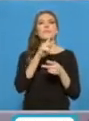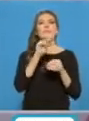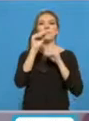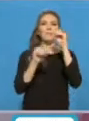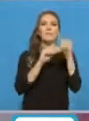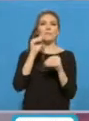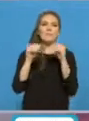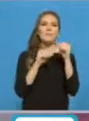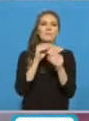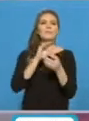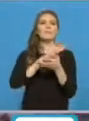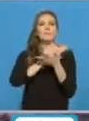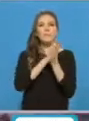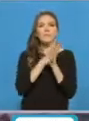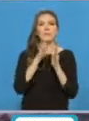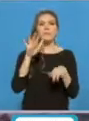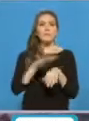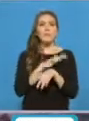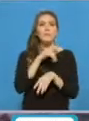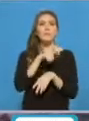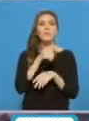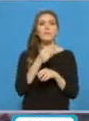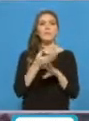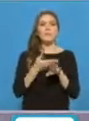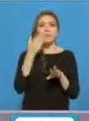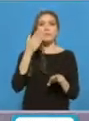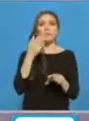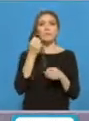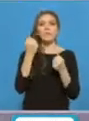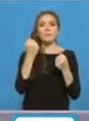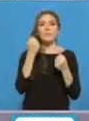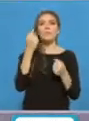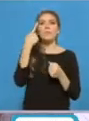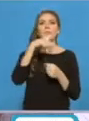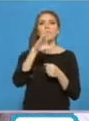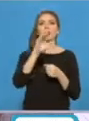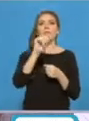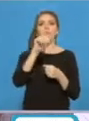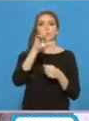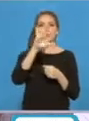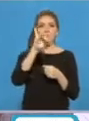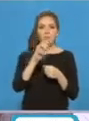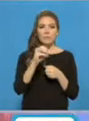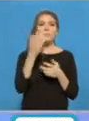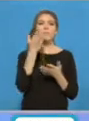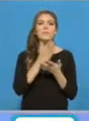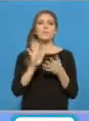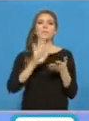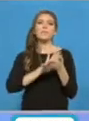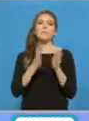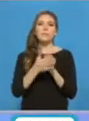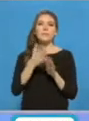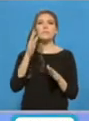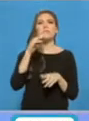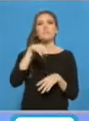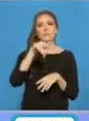un proceso de nixtamalización, es una muy buena fuente de calcio. Además, las tortillas convencionales, las tortillas de